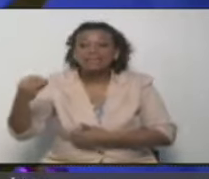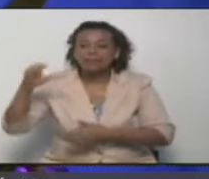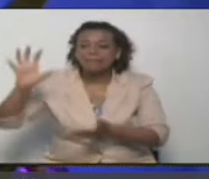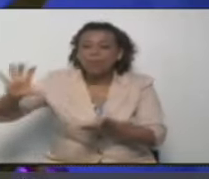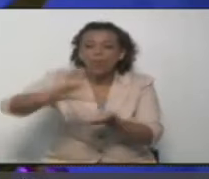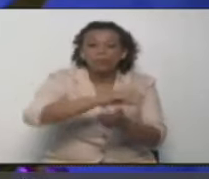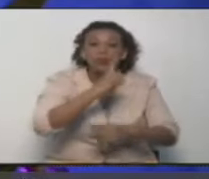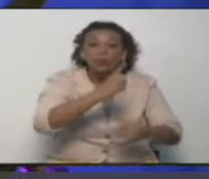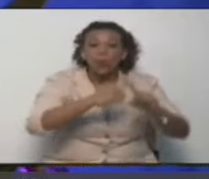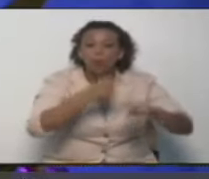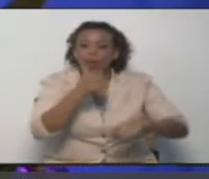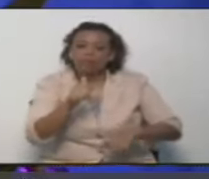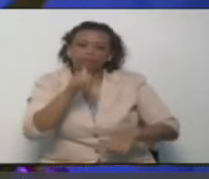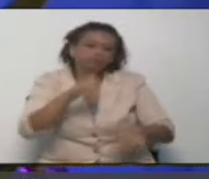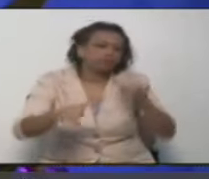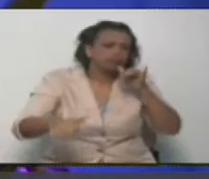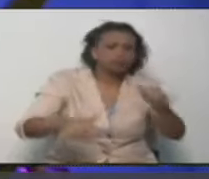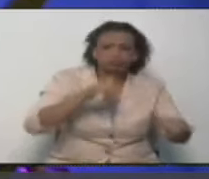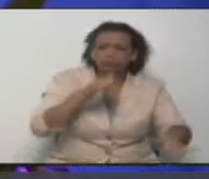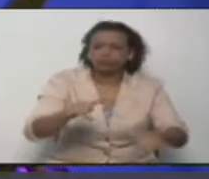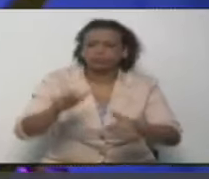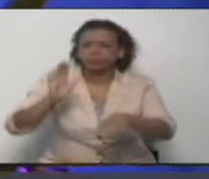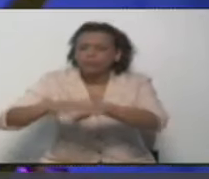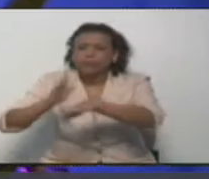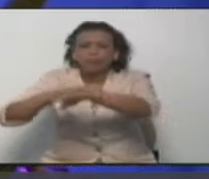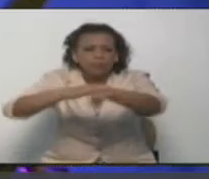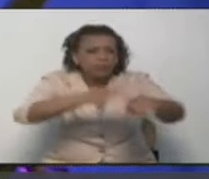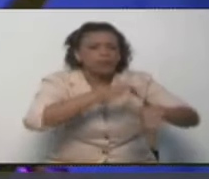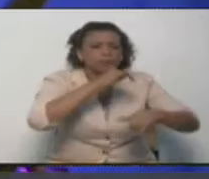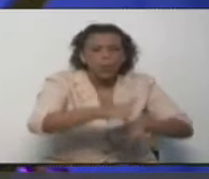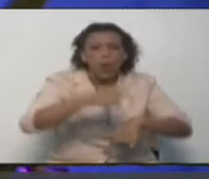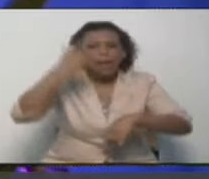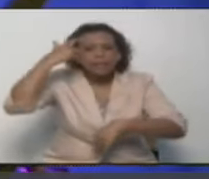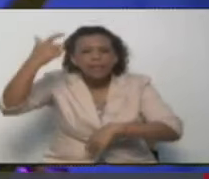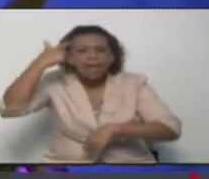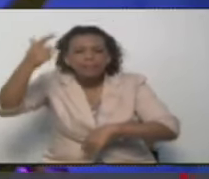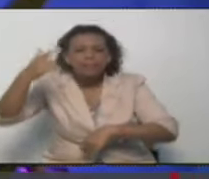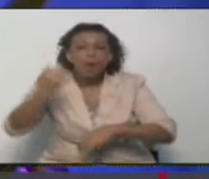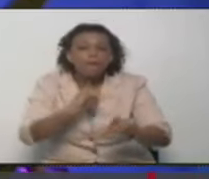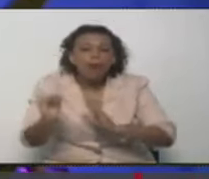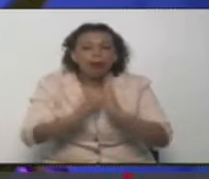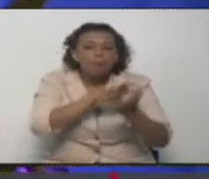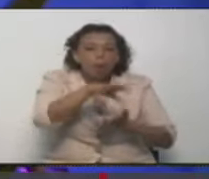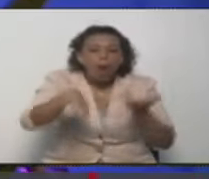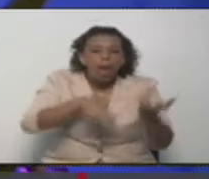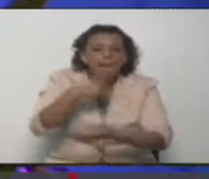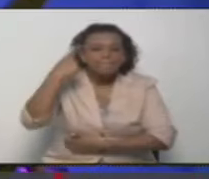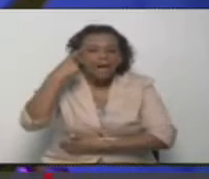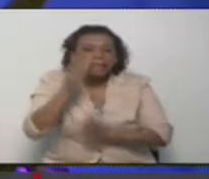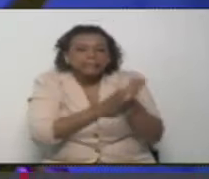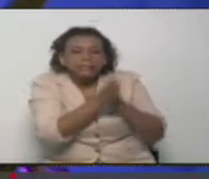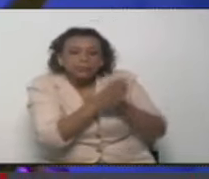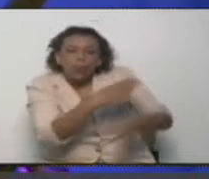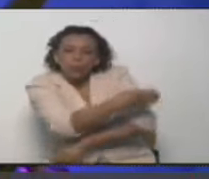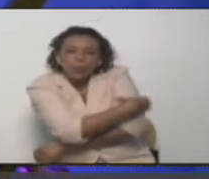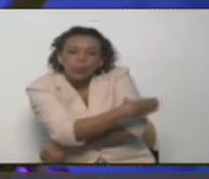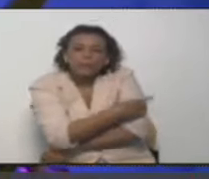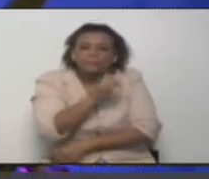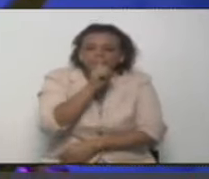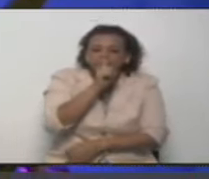uno por uno lo denuncié. Aquí, allá, hay un plan de la extrema derecha. La extrema derecha